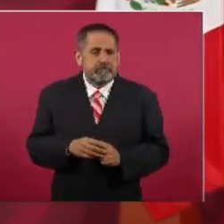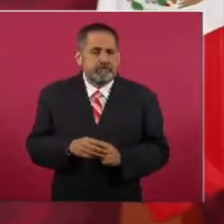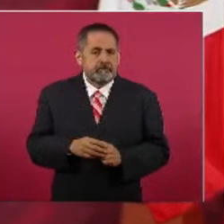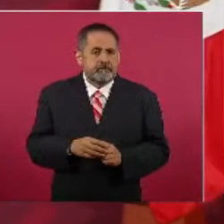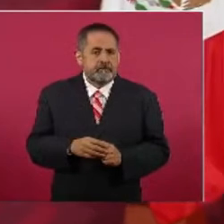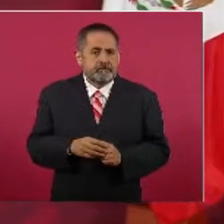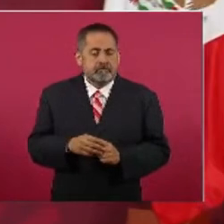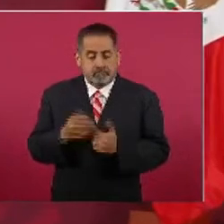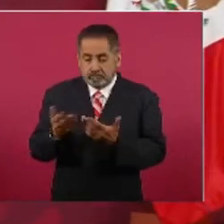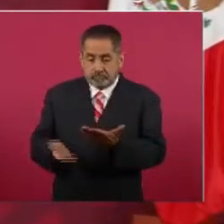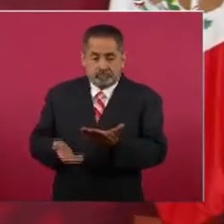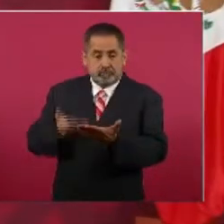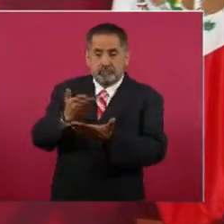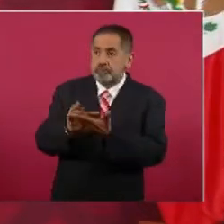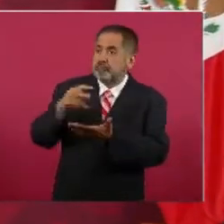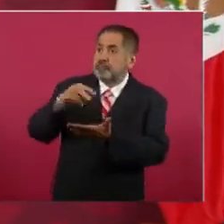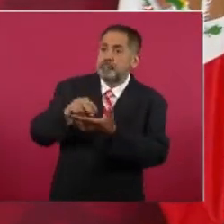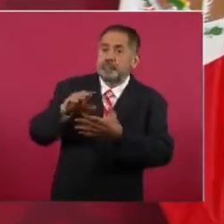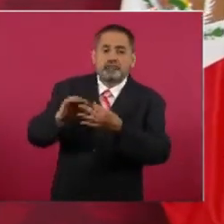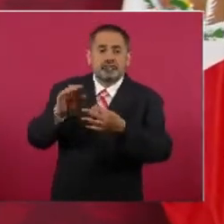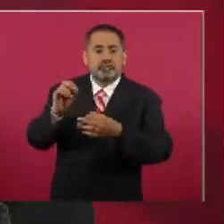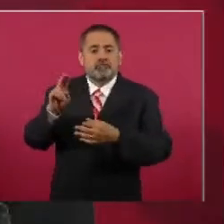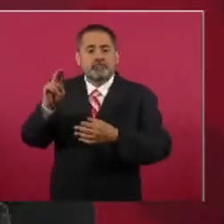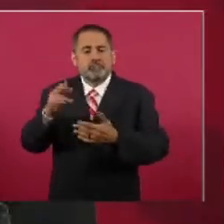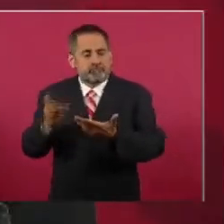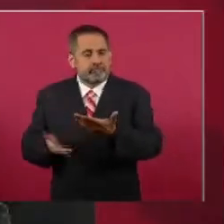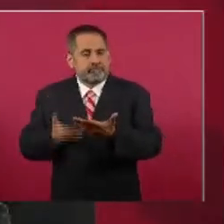propone de esto que